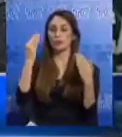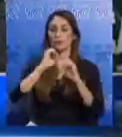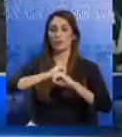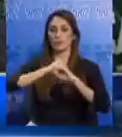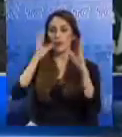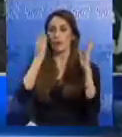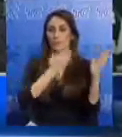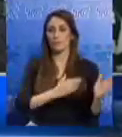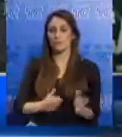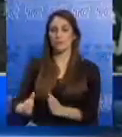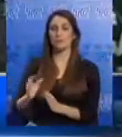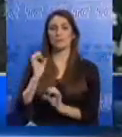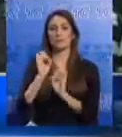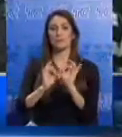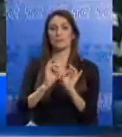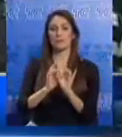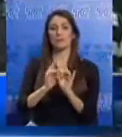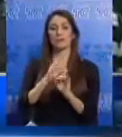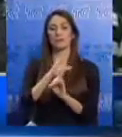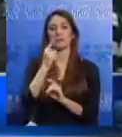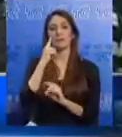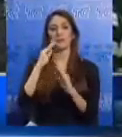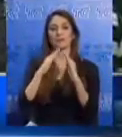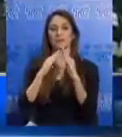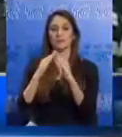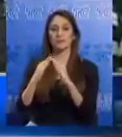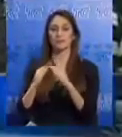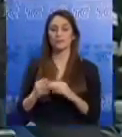de planificación y vivienda.